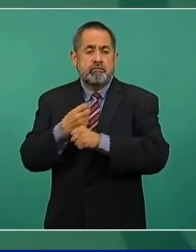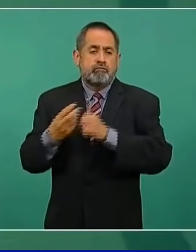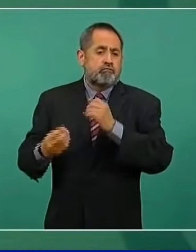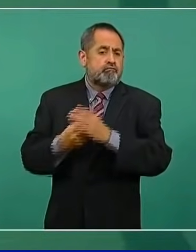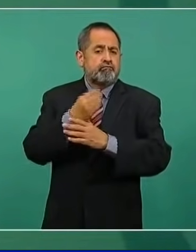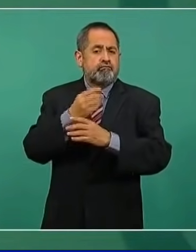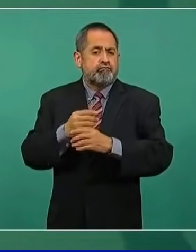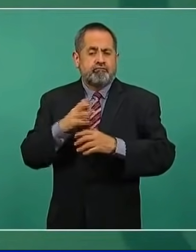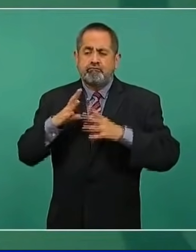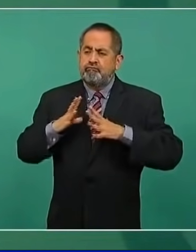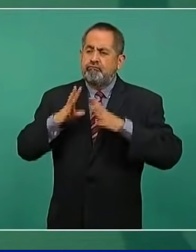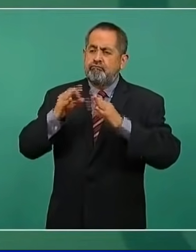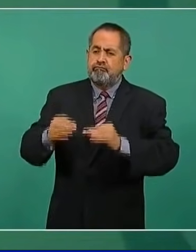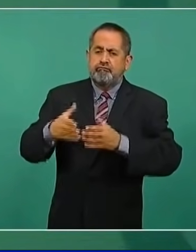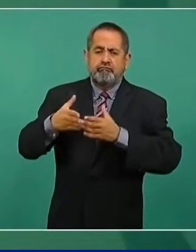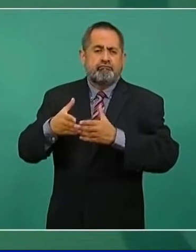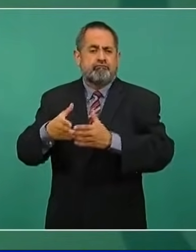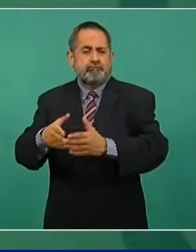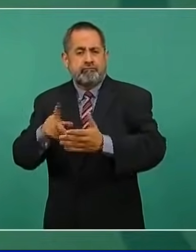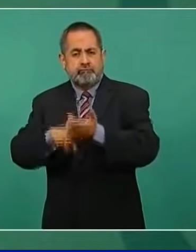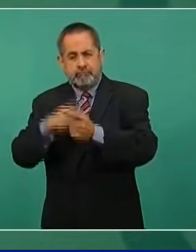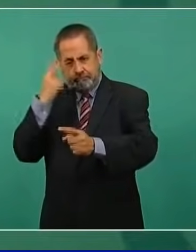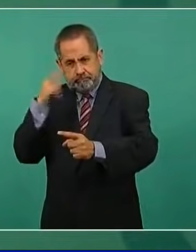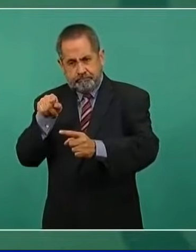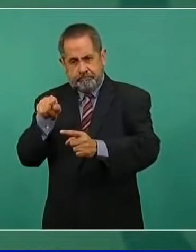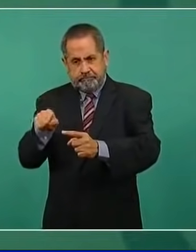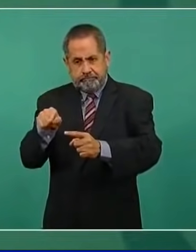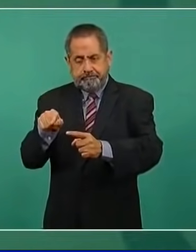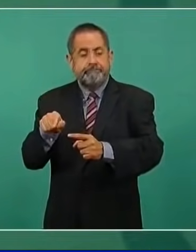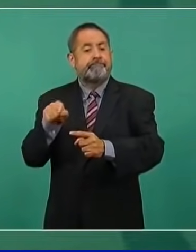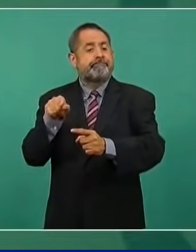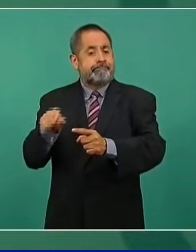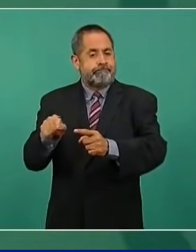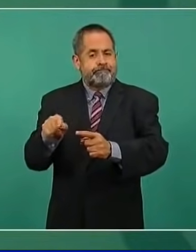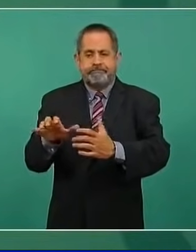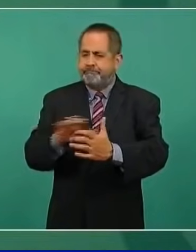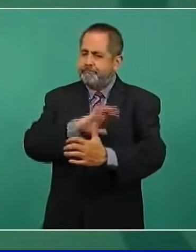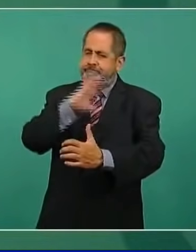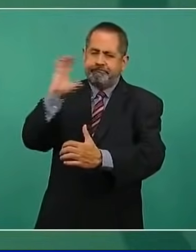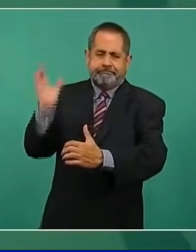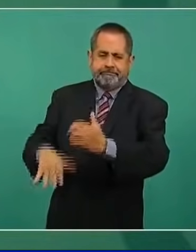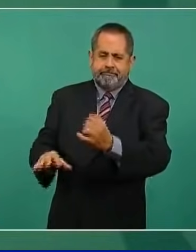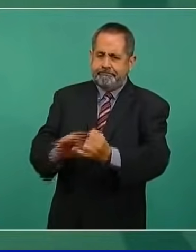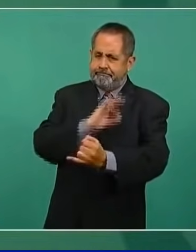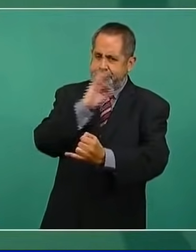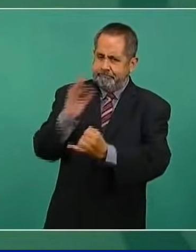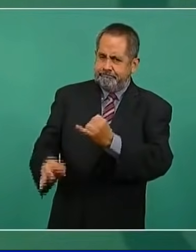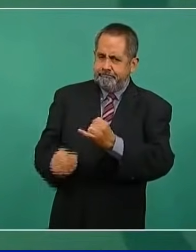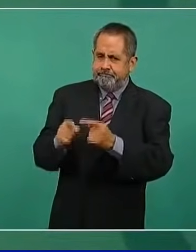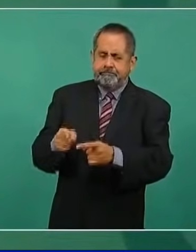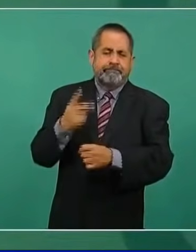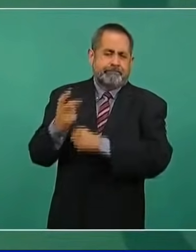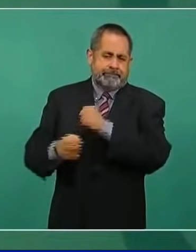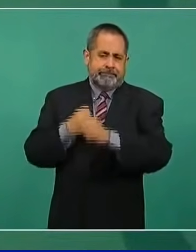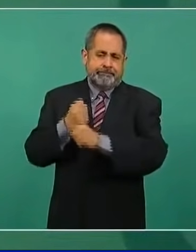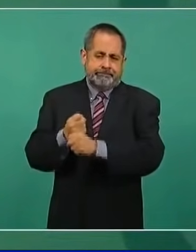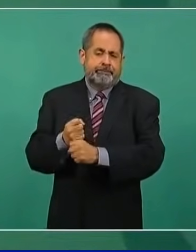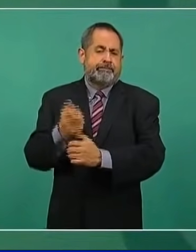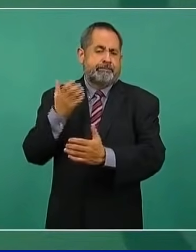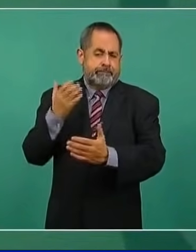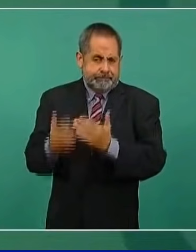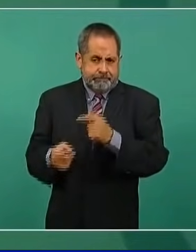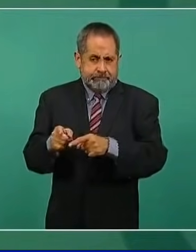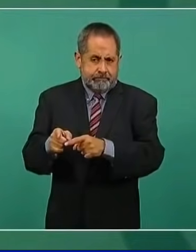México. Y ahí terminan ya todos los festejos de este año,